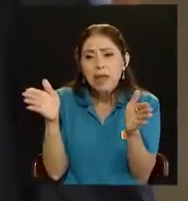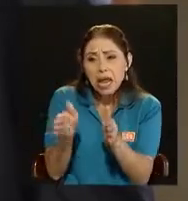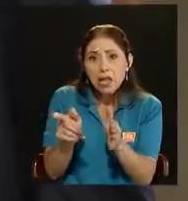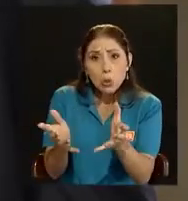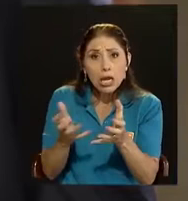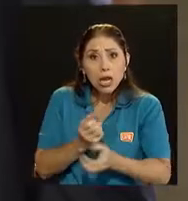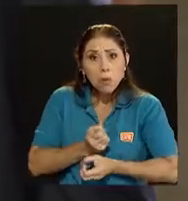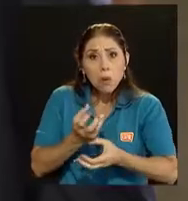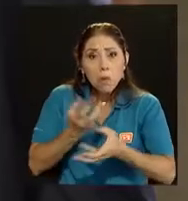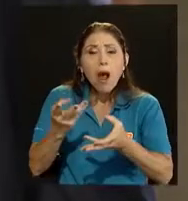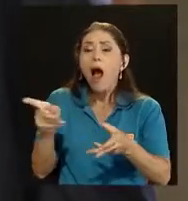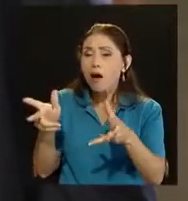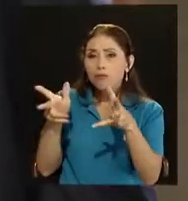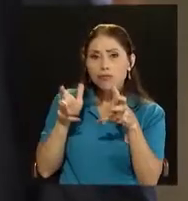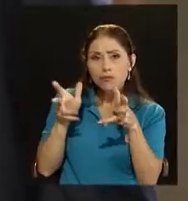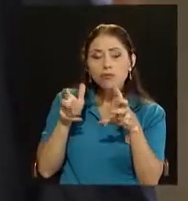quiere.